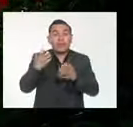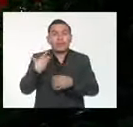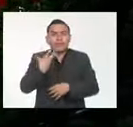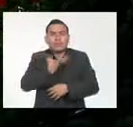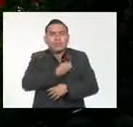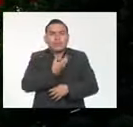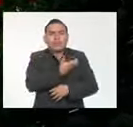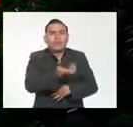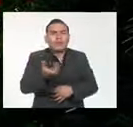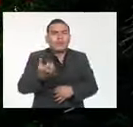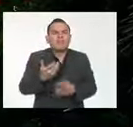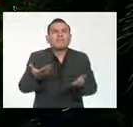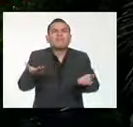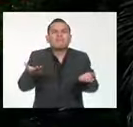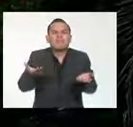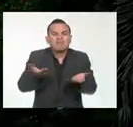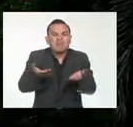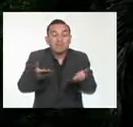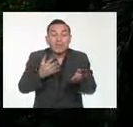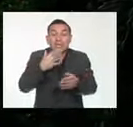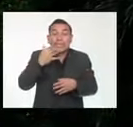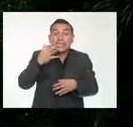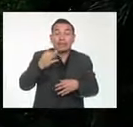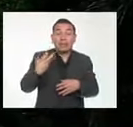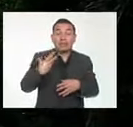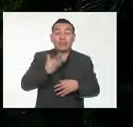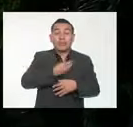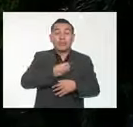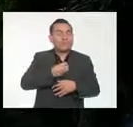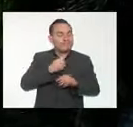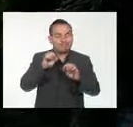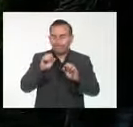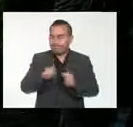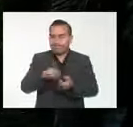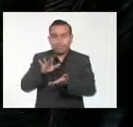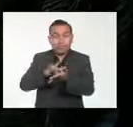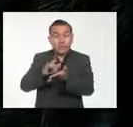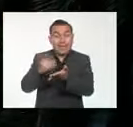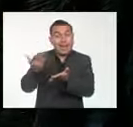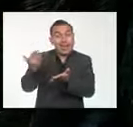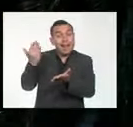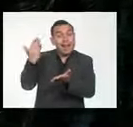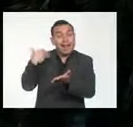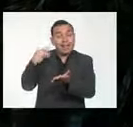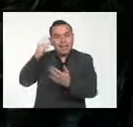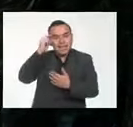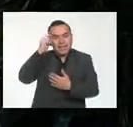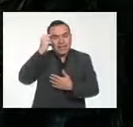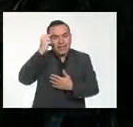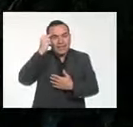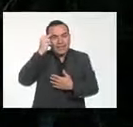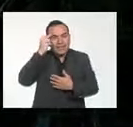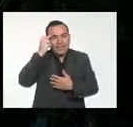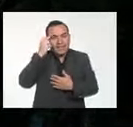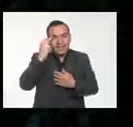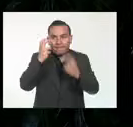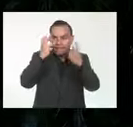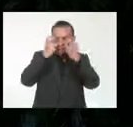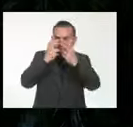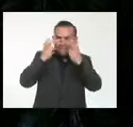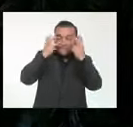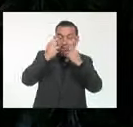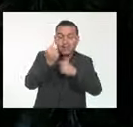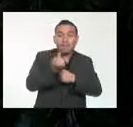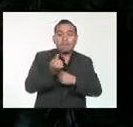Momentos que, a pesar de no ser comunes, lastimosamente no pudimos aprovechar. Por la avaricia y la falta de visión de